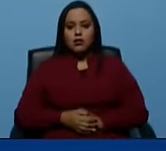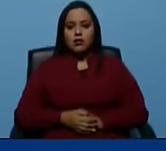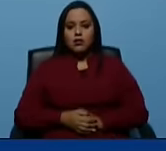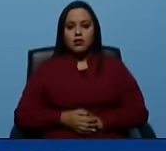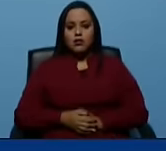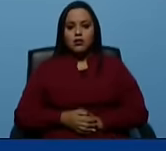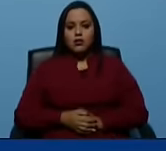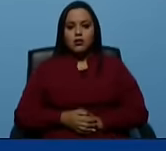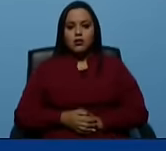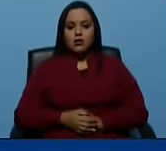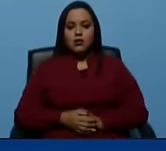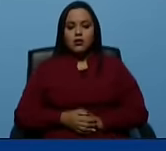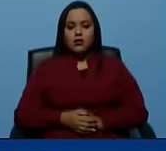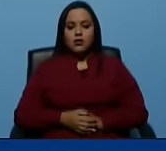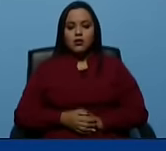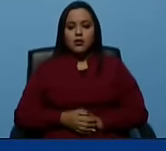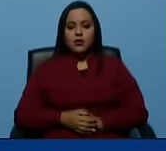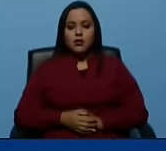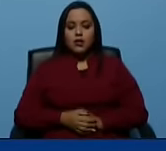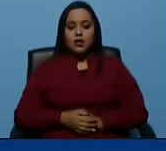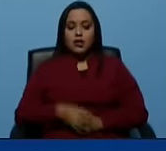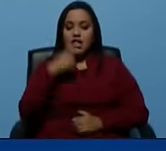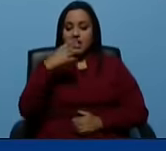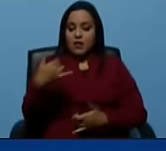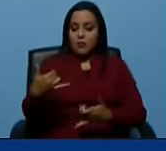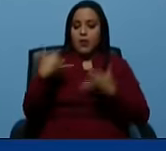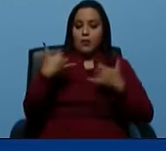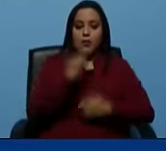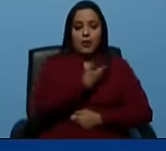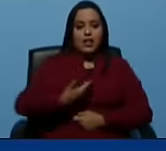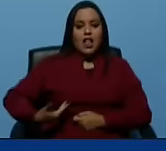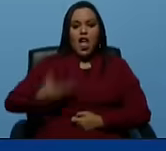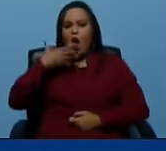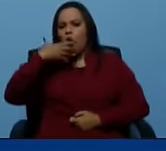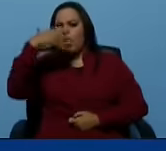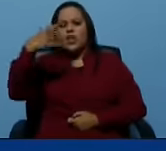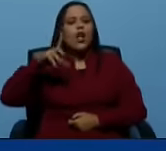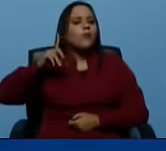en base a un grito espurio